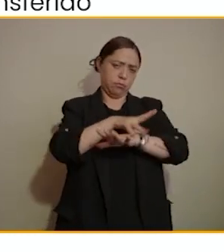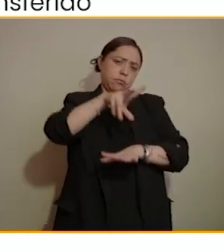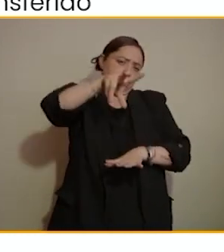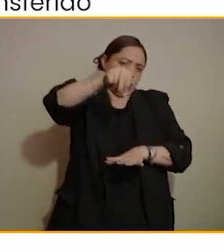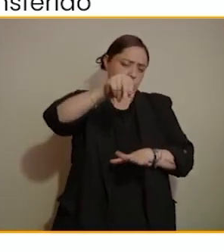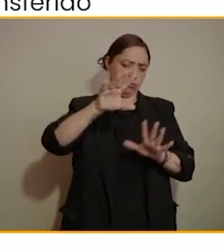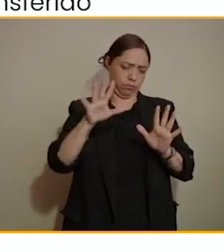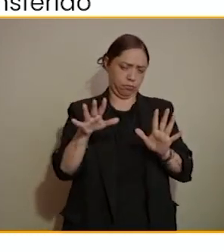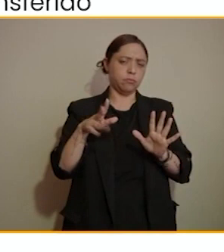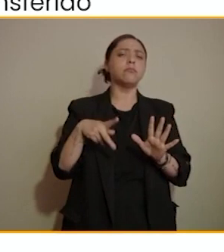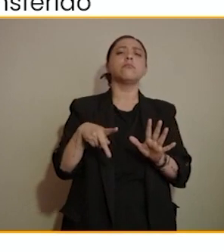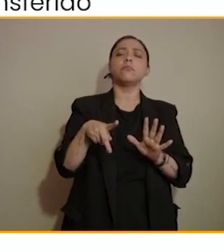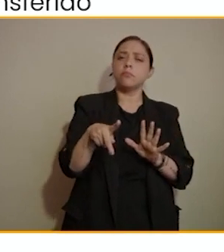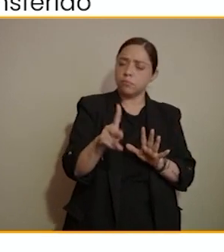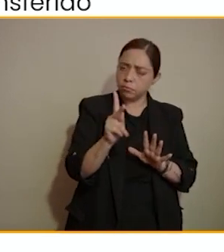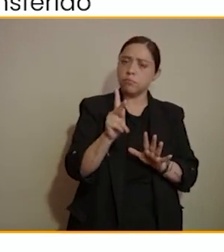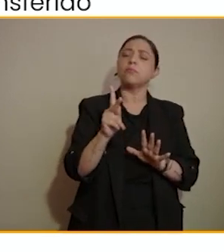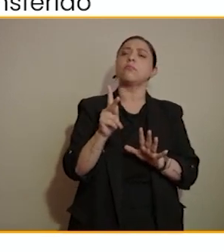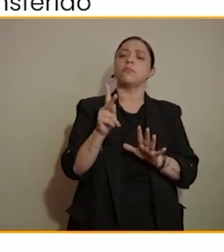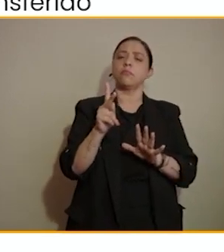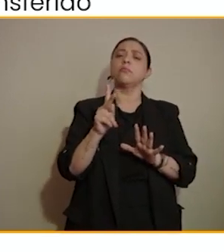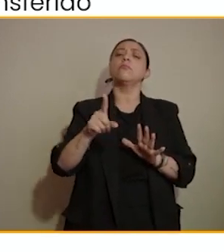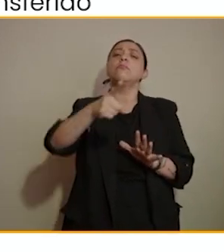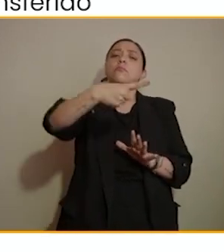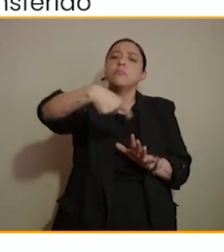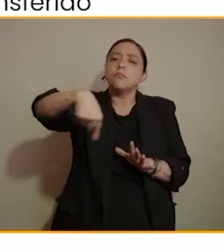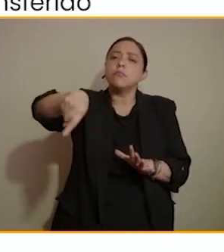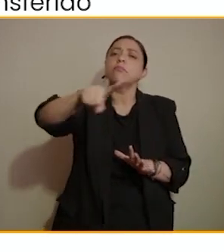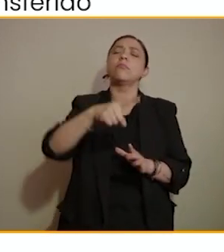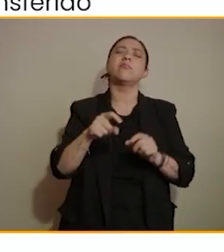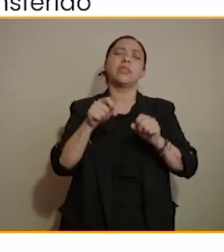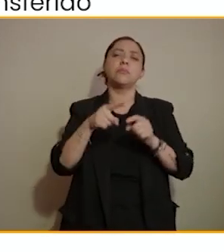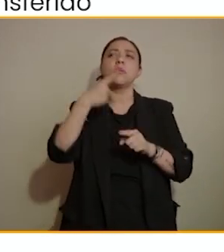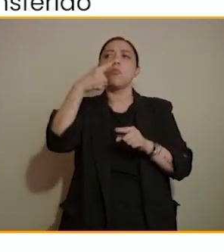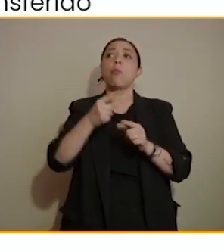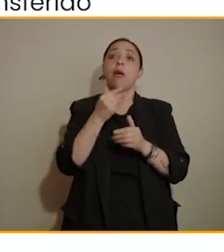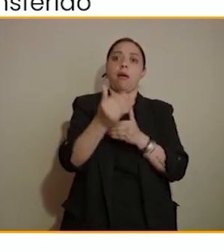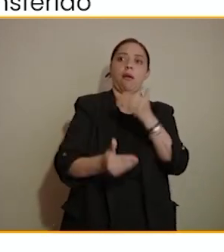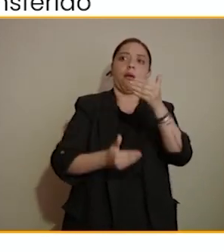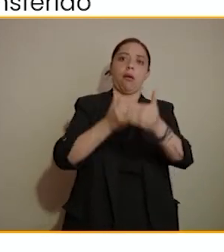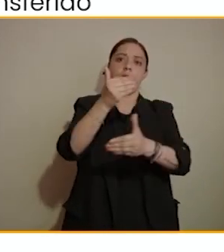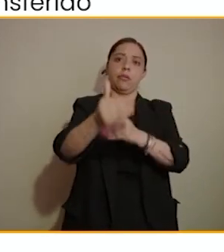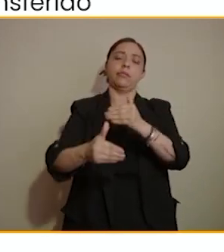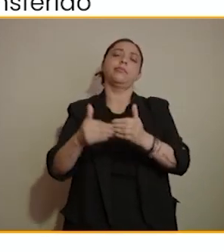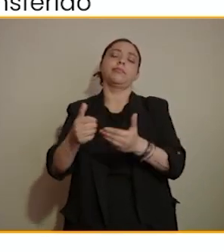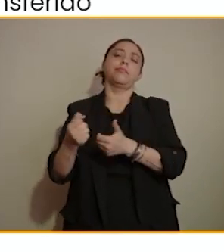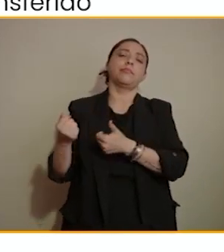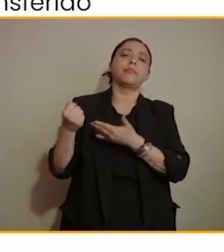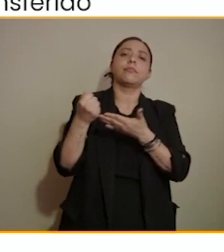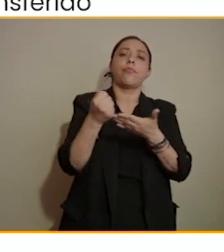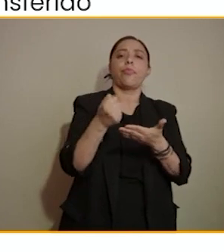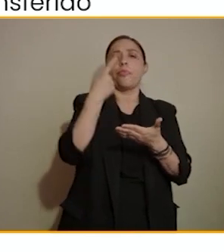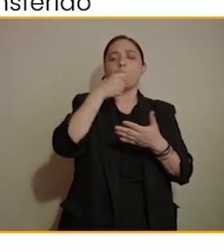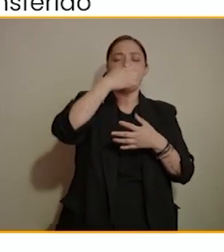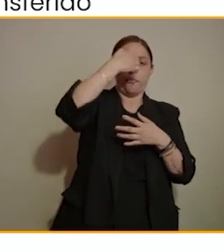o más bien ellos mismos, van a invertir en su propio crecimiento para que experiencia y competitividad sigan a la cabeza?